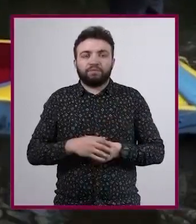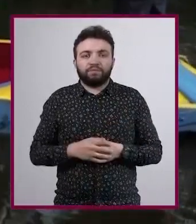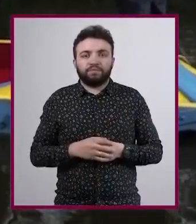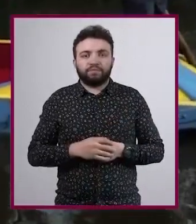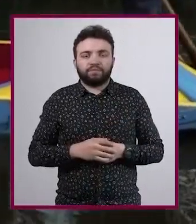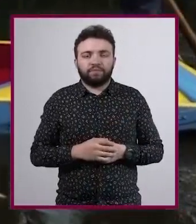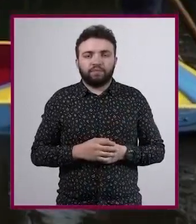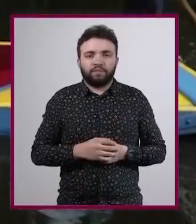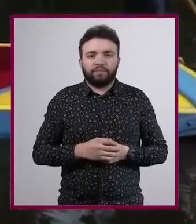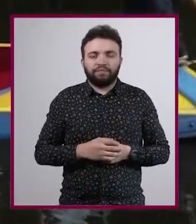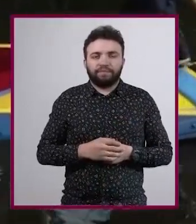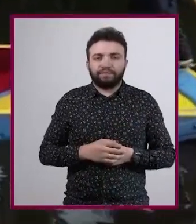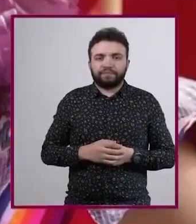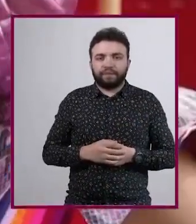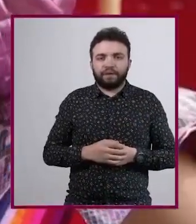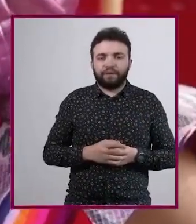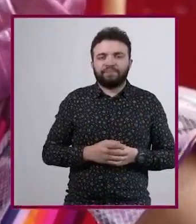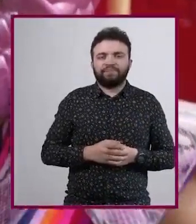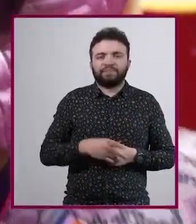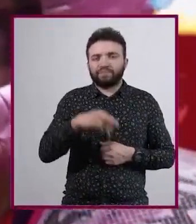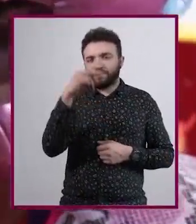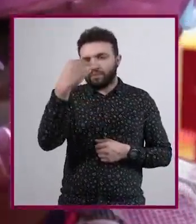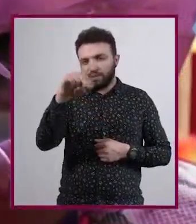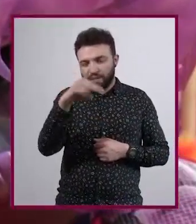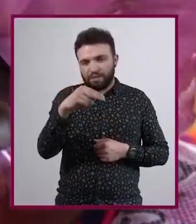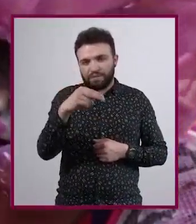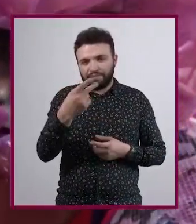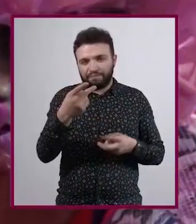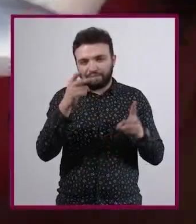Se llama Viaje de Formol